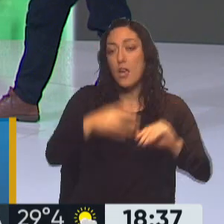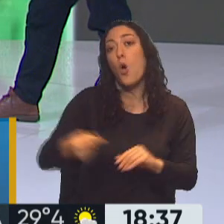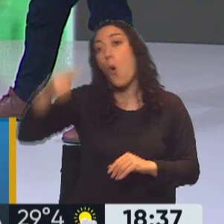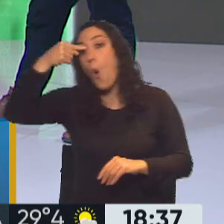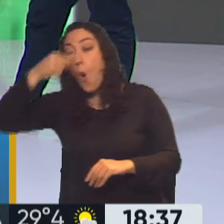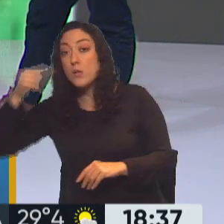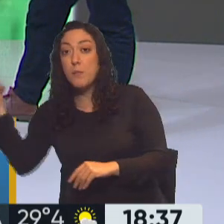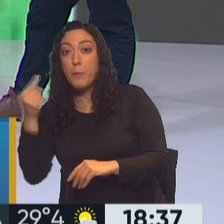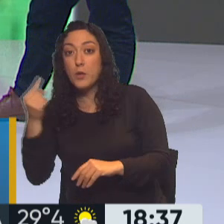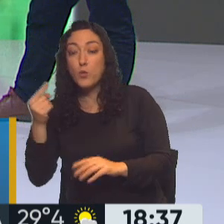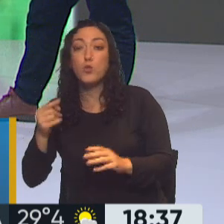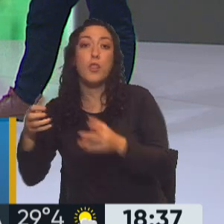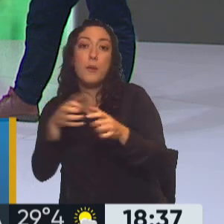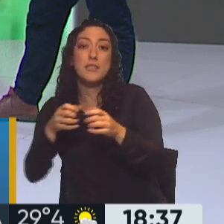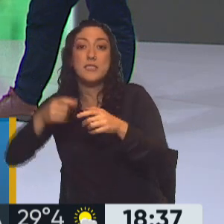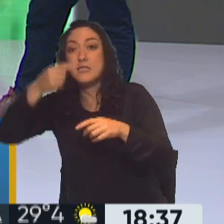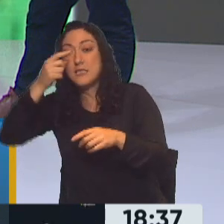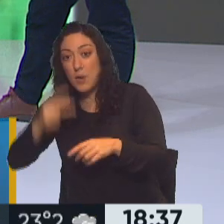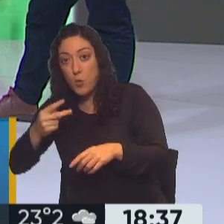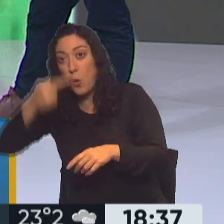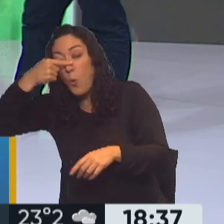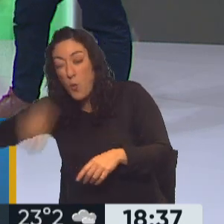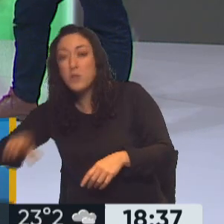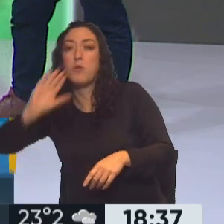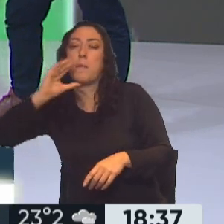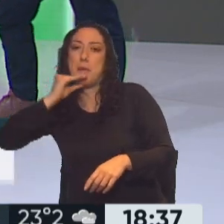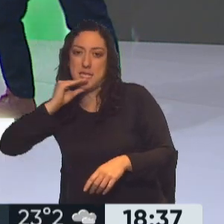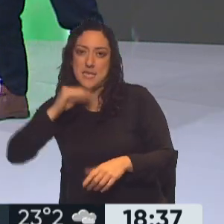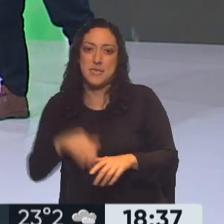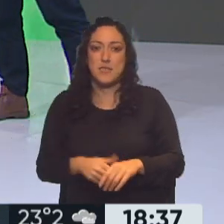último minuto del segundo debate lo tendrá Sergio Massa. Gracias, muchas gracias por la información.